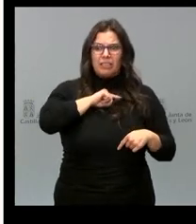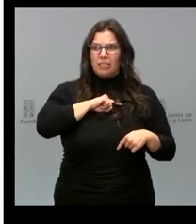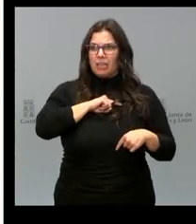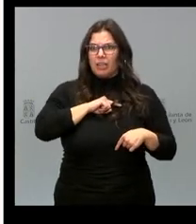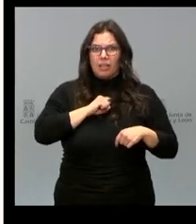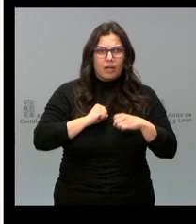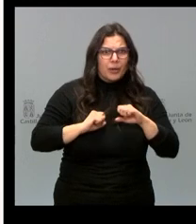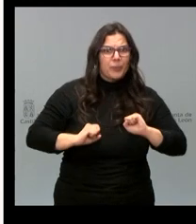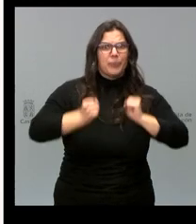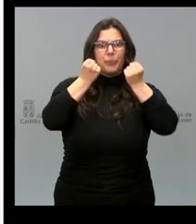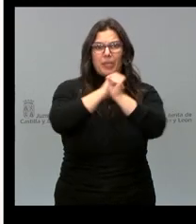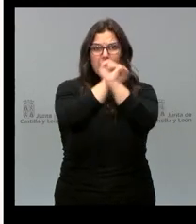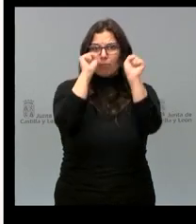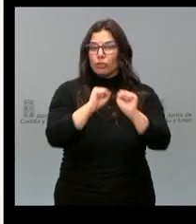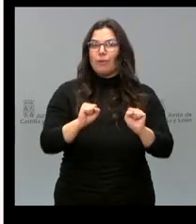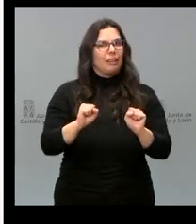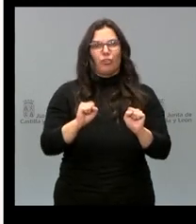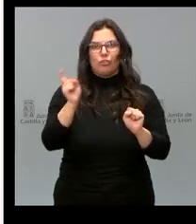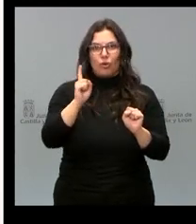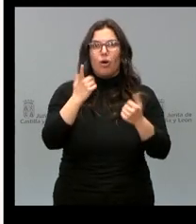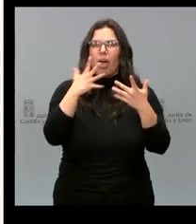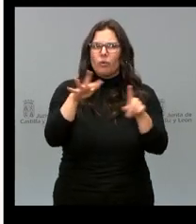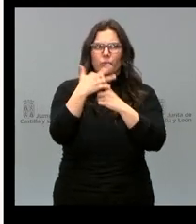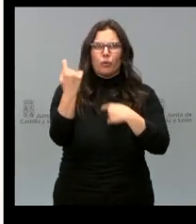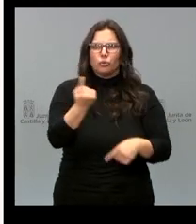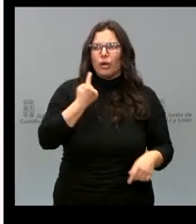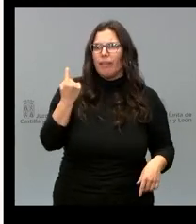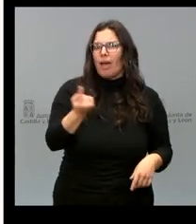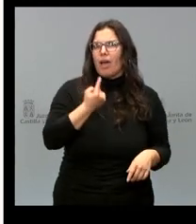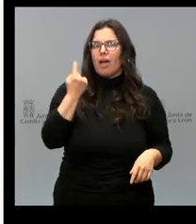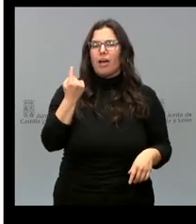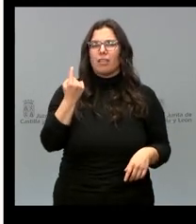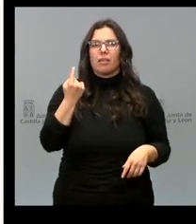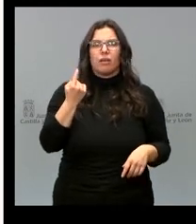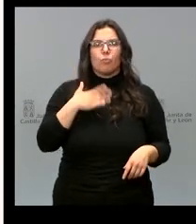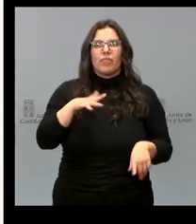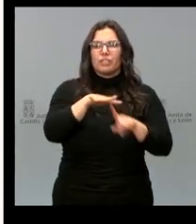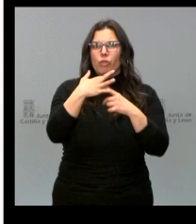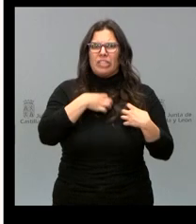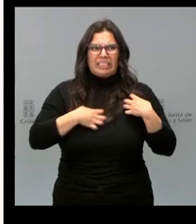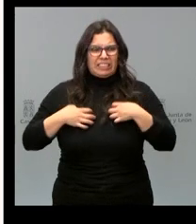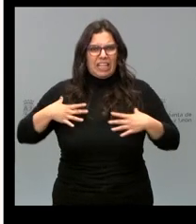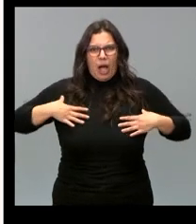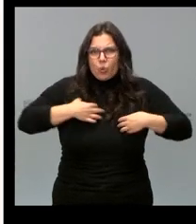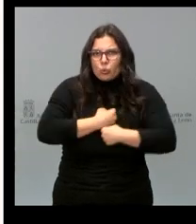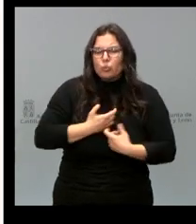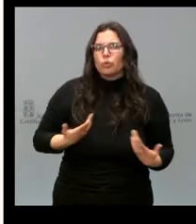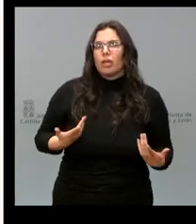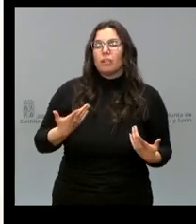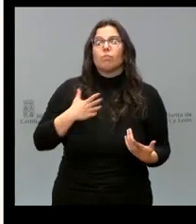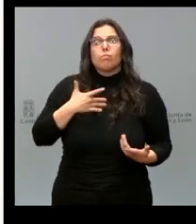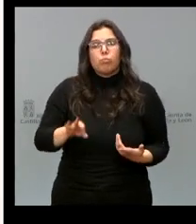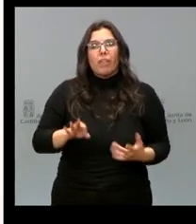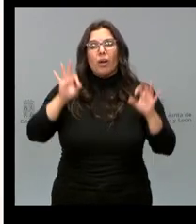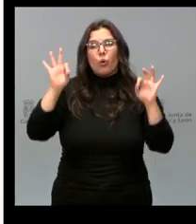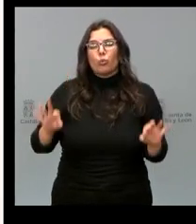esos momentos en los que hay situaciones de soledad, que puede haber situaciones de angustia también, o que pueden